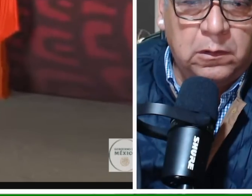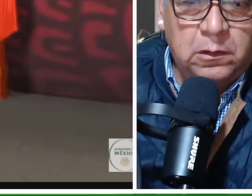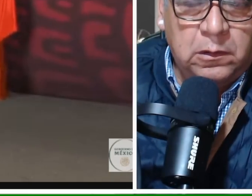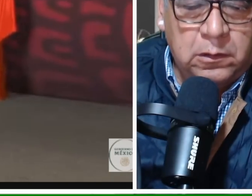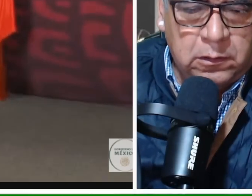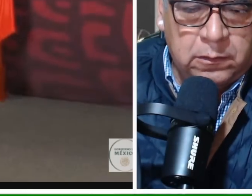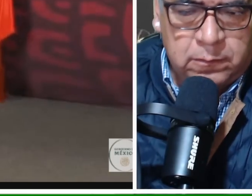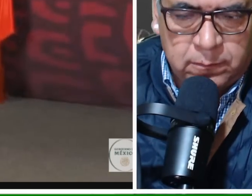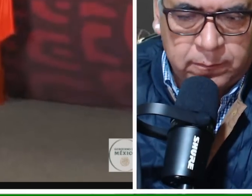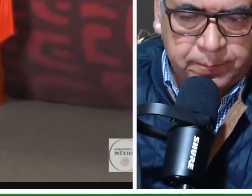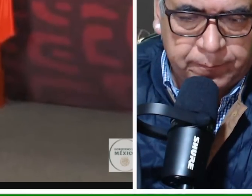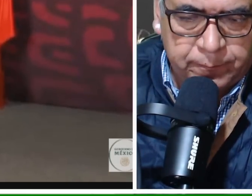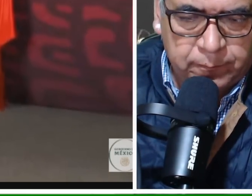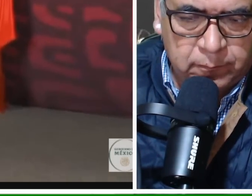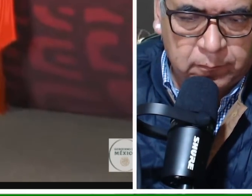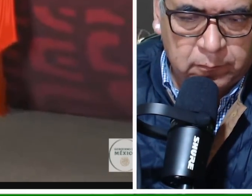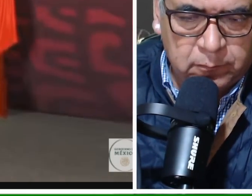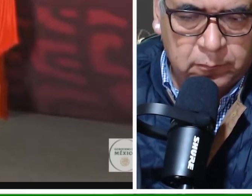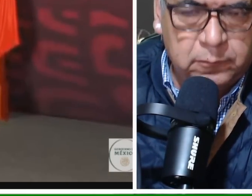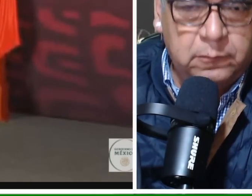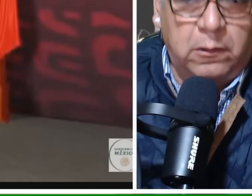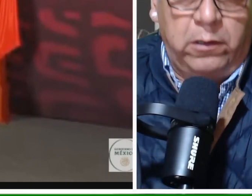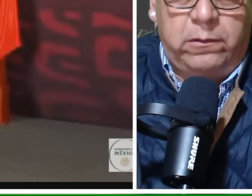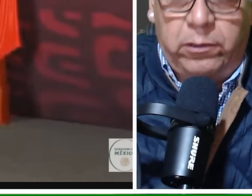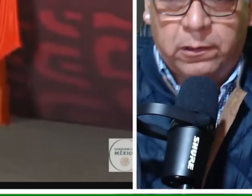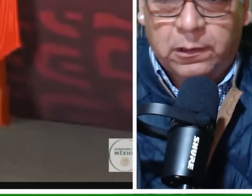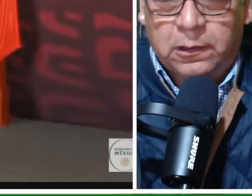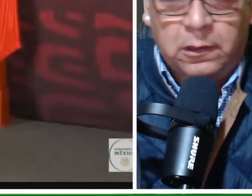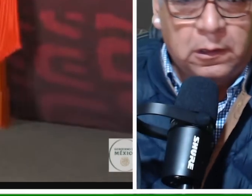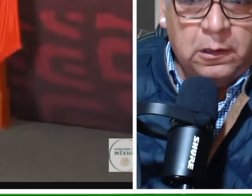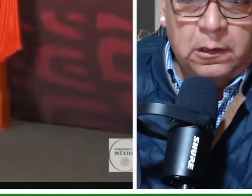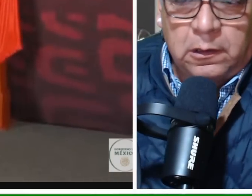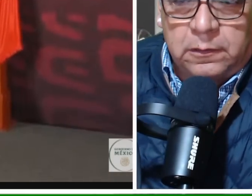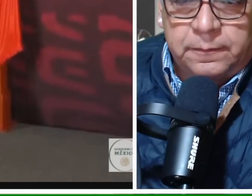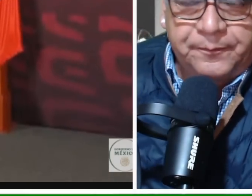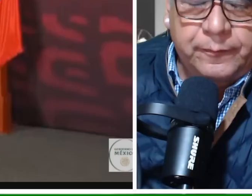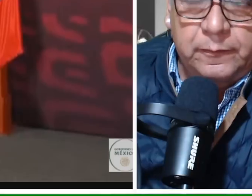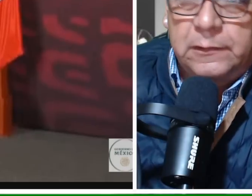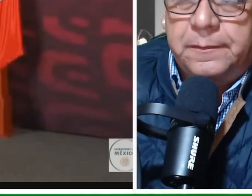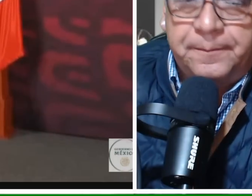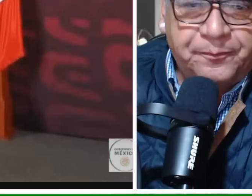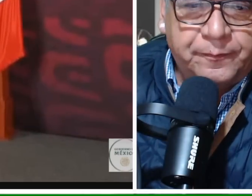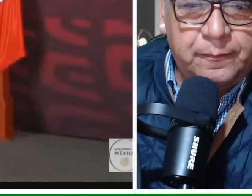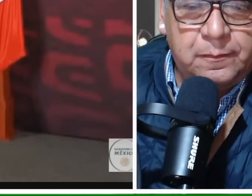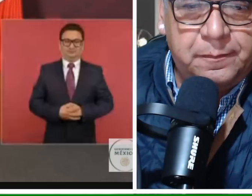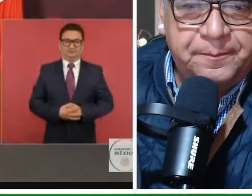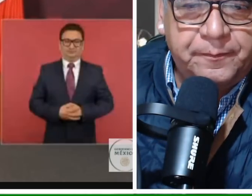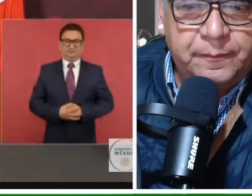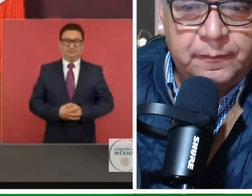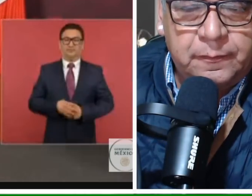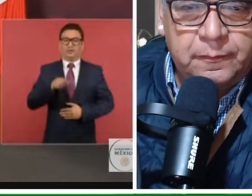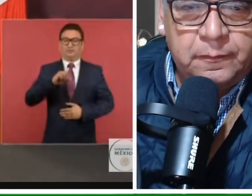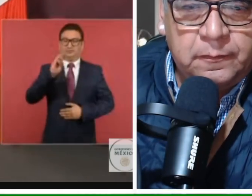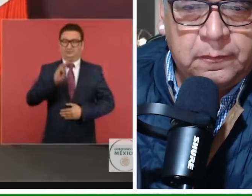Bueno, vamos como todos los miércoles a informar sobre quién es quién en las mentiras de la